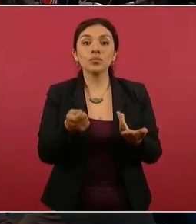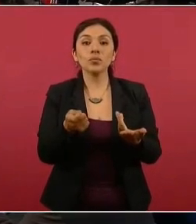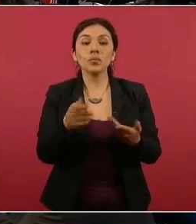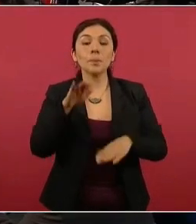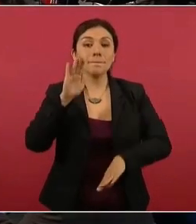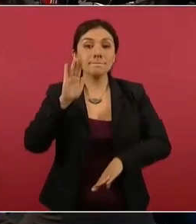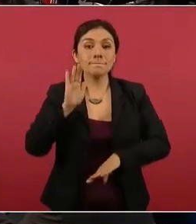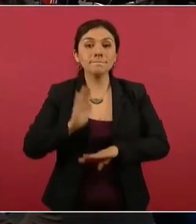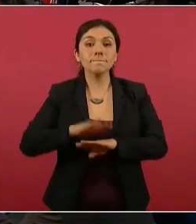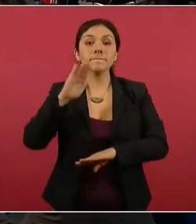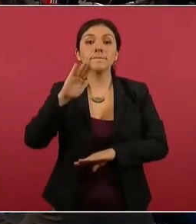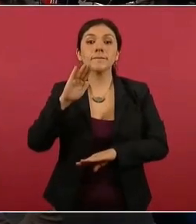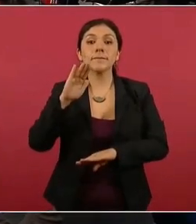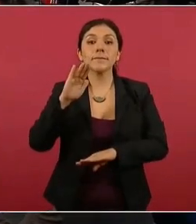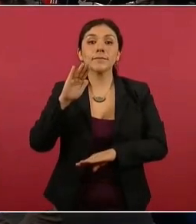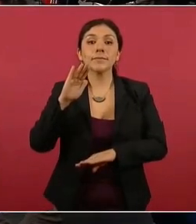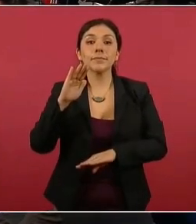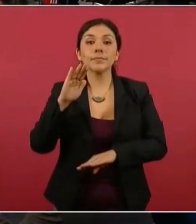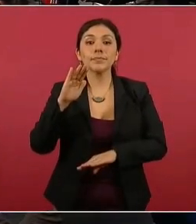incrementar